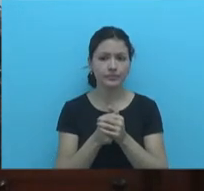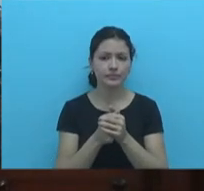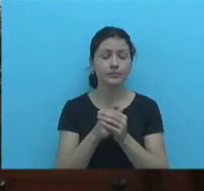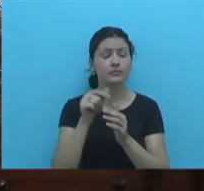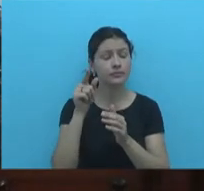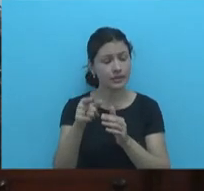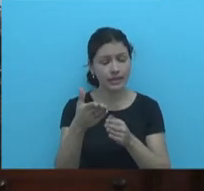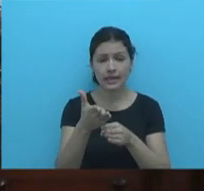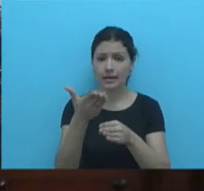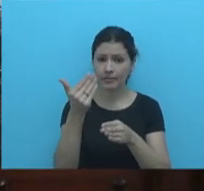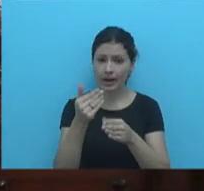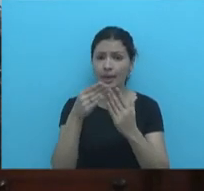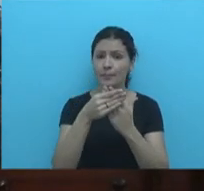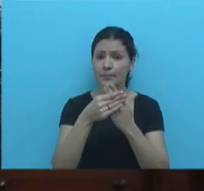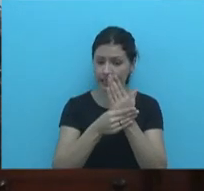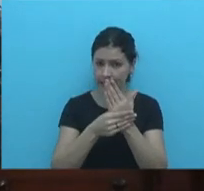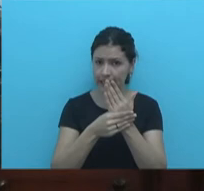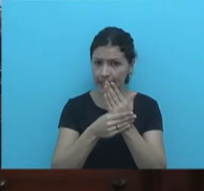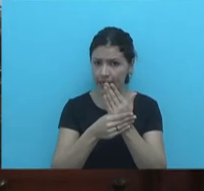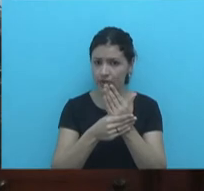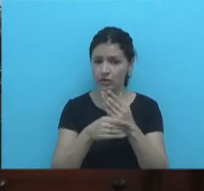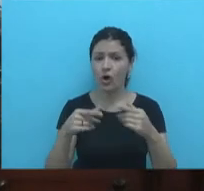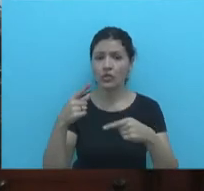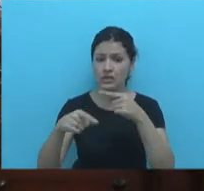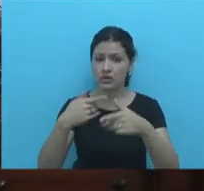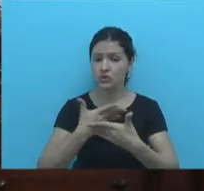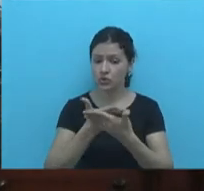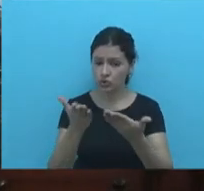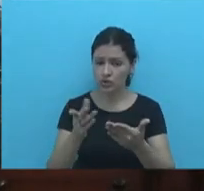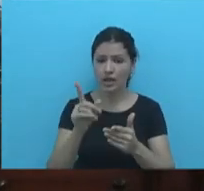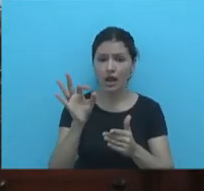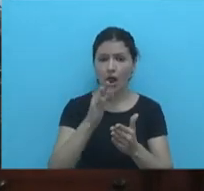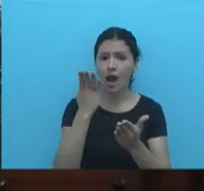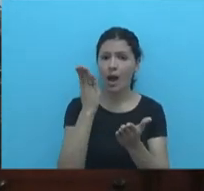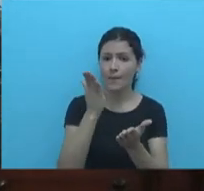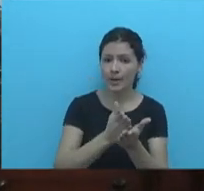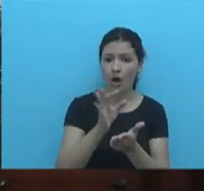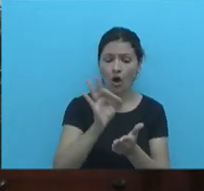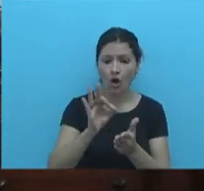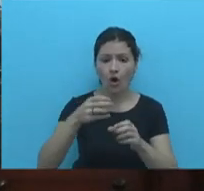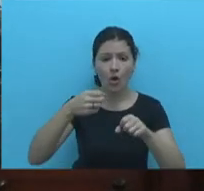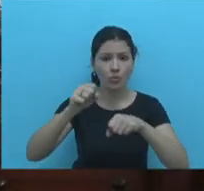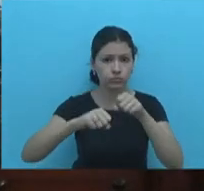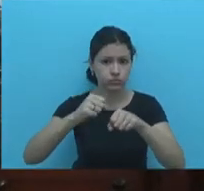supervisadas por la autoridad de aplicación y en caso de incumplimiento serán multados o se le va a retirar el vehículo.